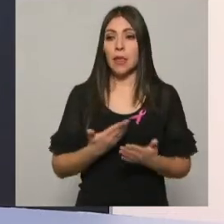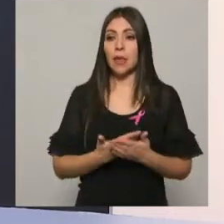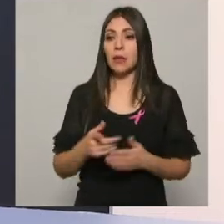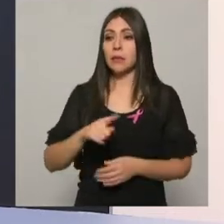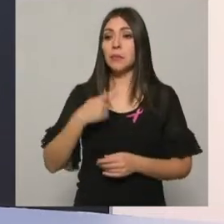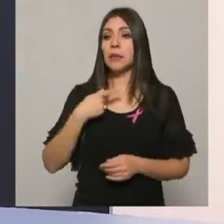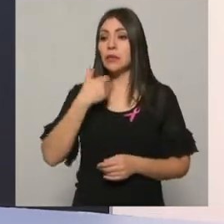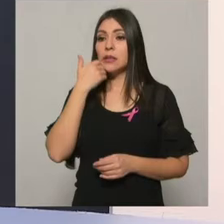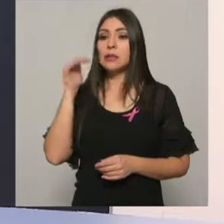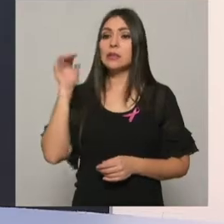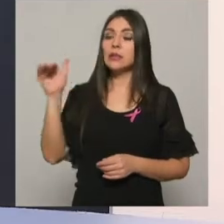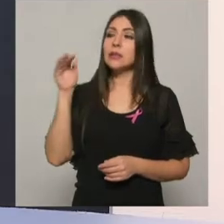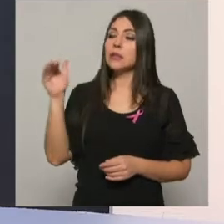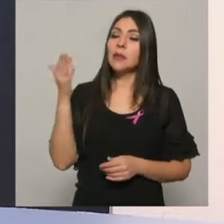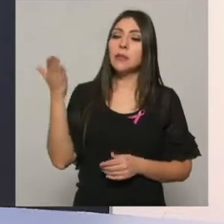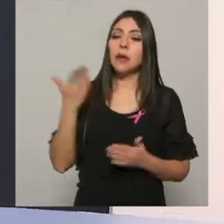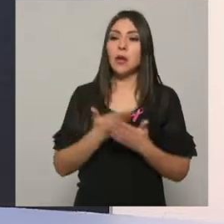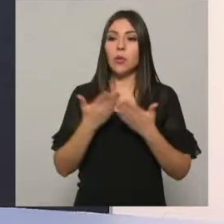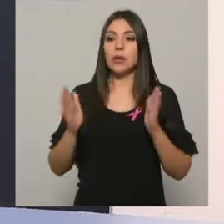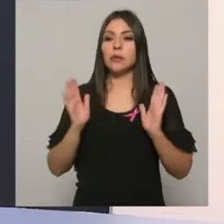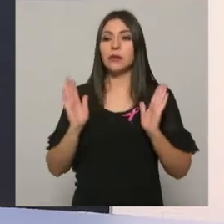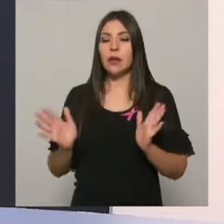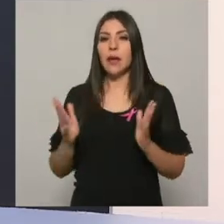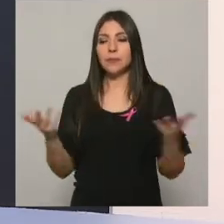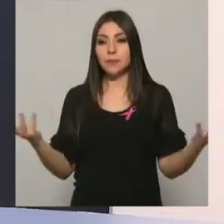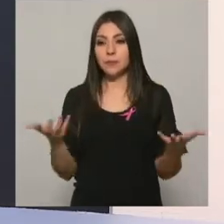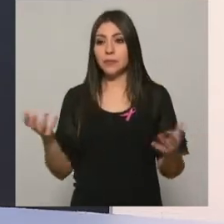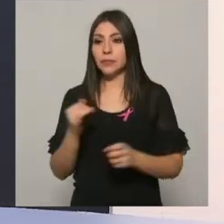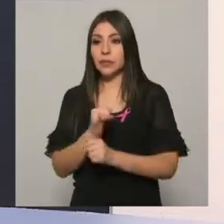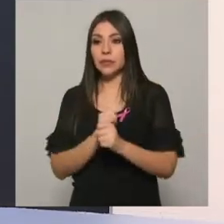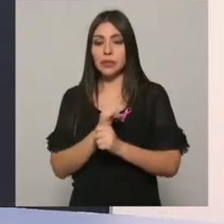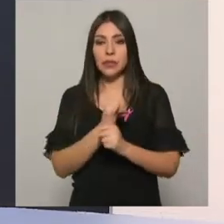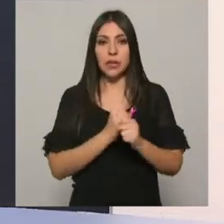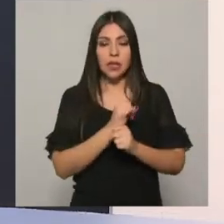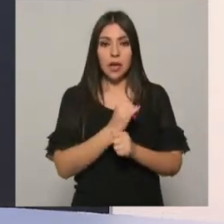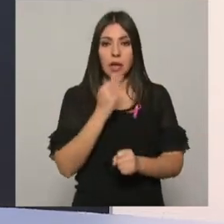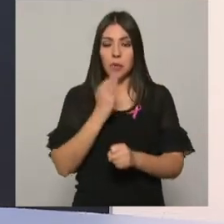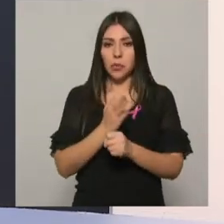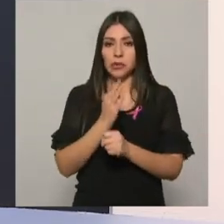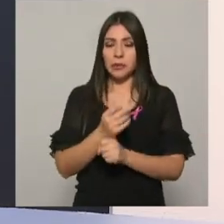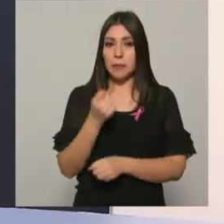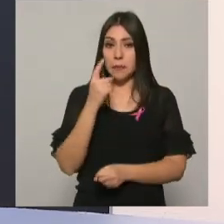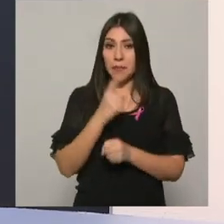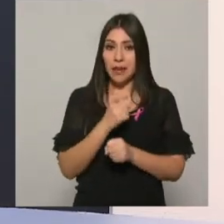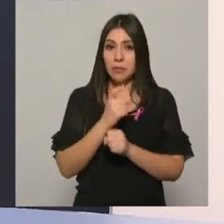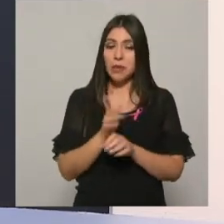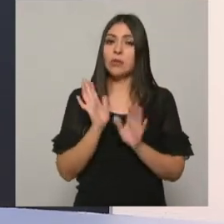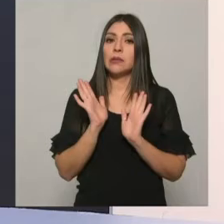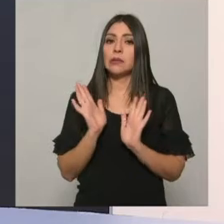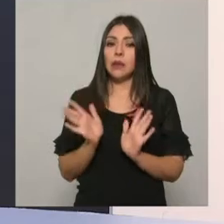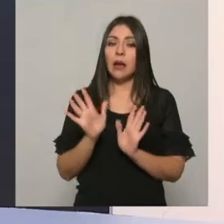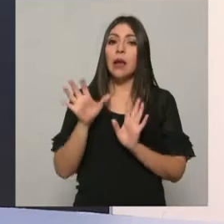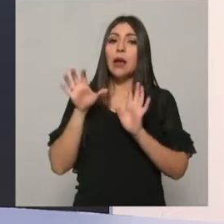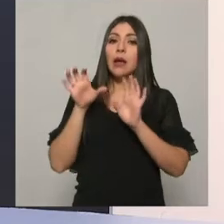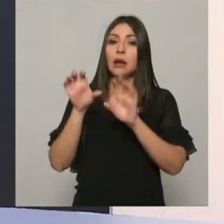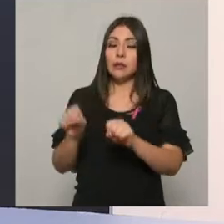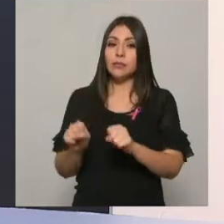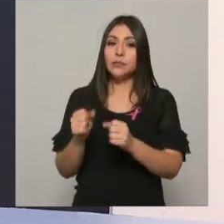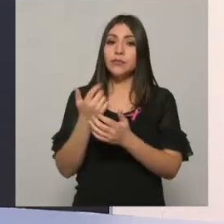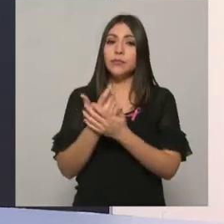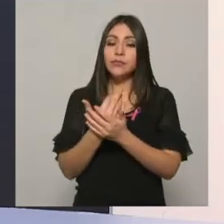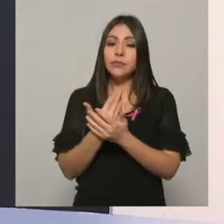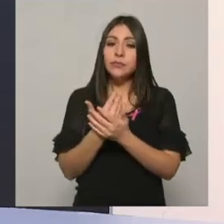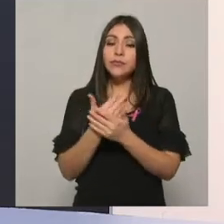viendo, se están realizando las investigaciones, ya cayó el primero, y conforme pasen las semanas,